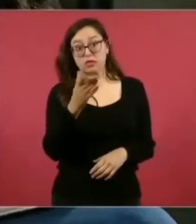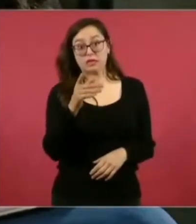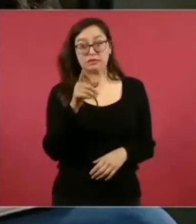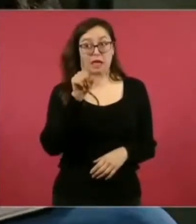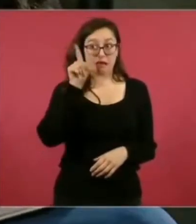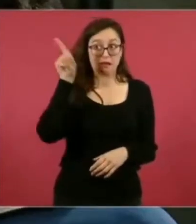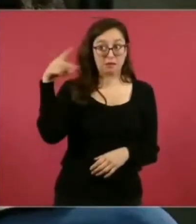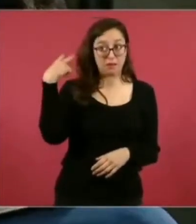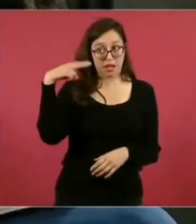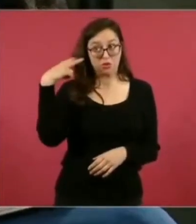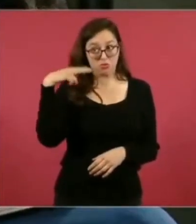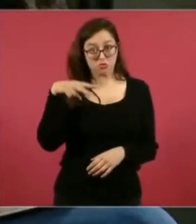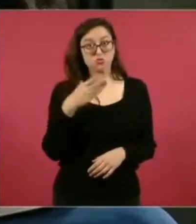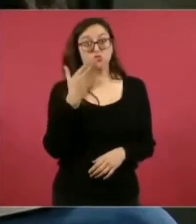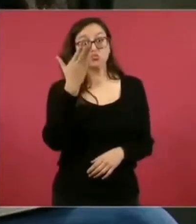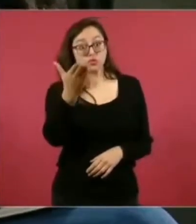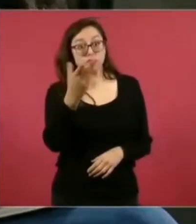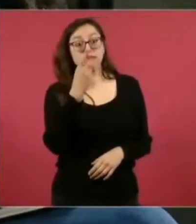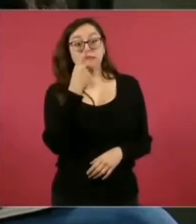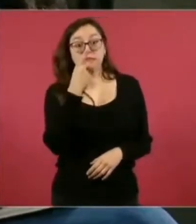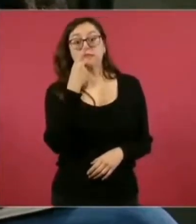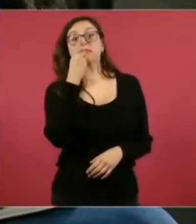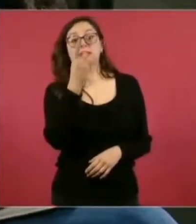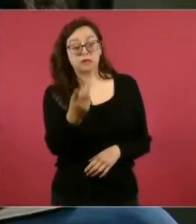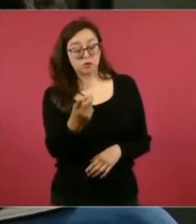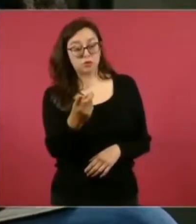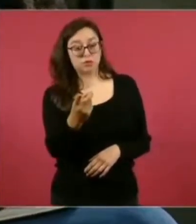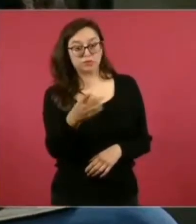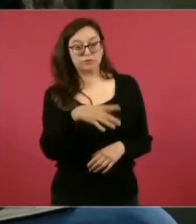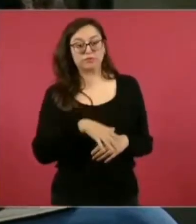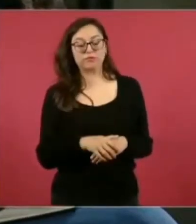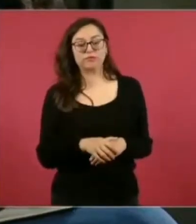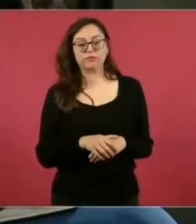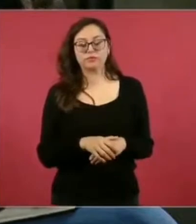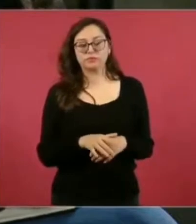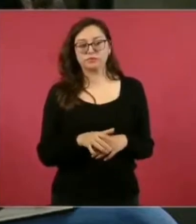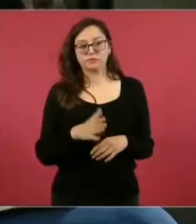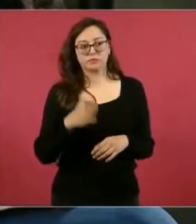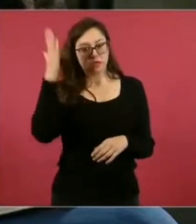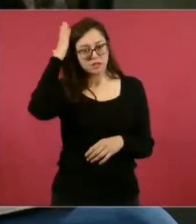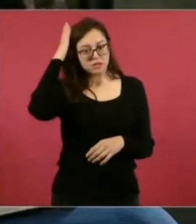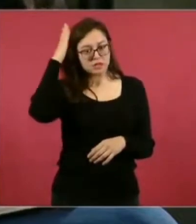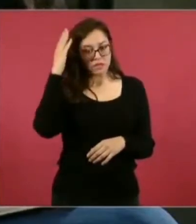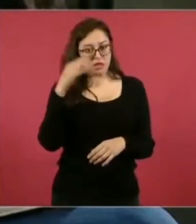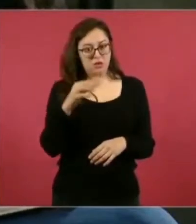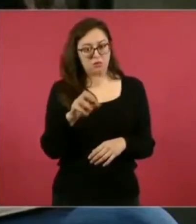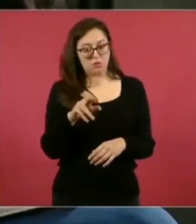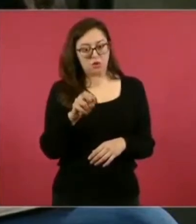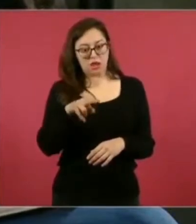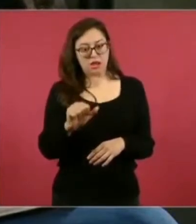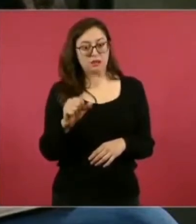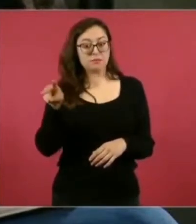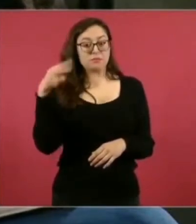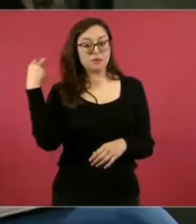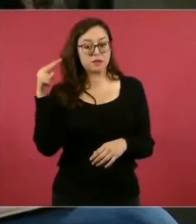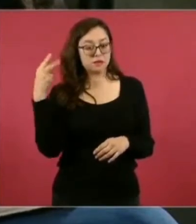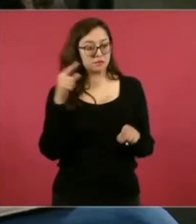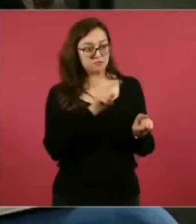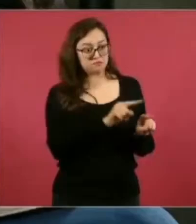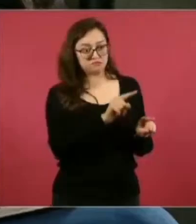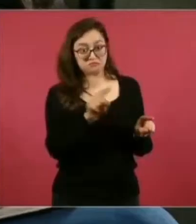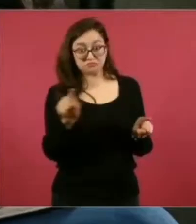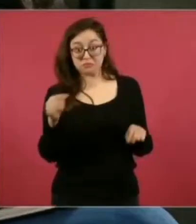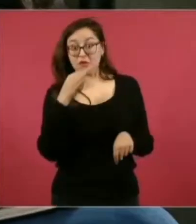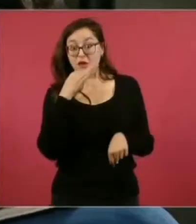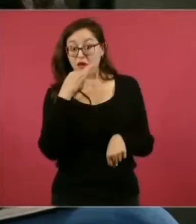Veracruz. Usted hablaba con el partido Morena, los dirigentes del partido Morena en Veracruz, y usted